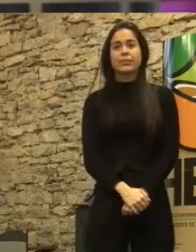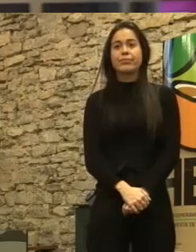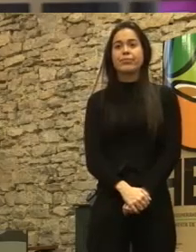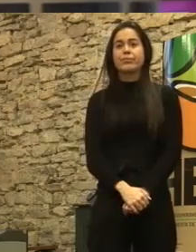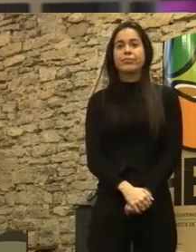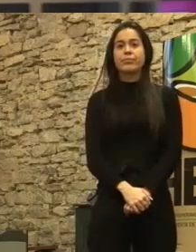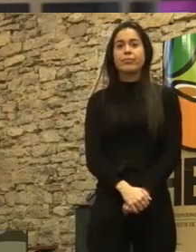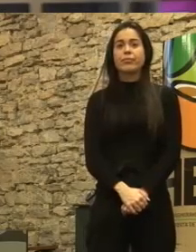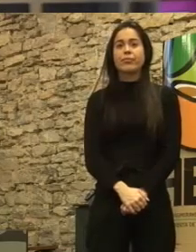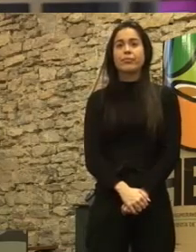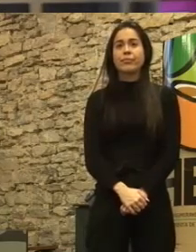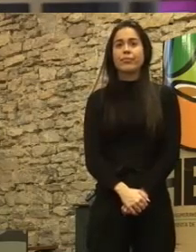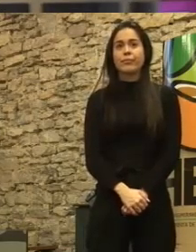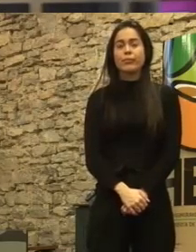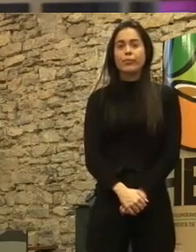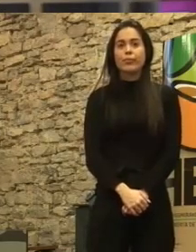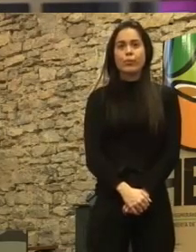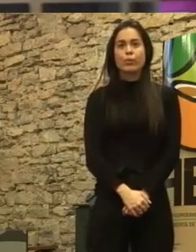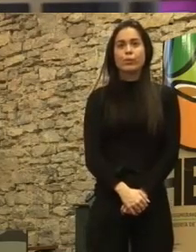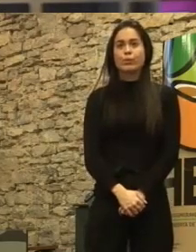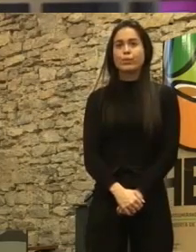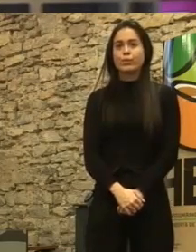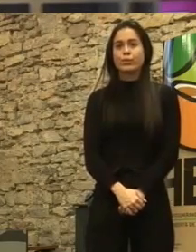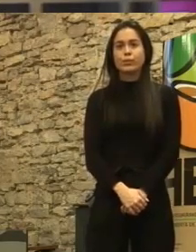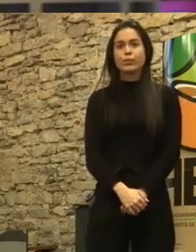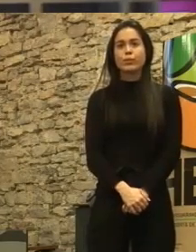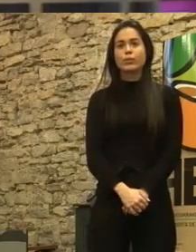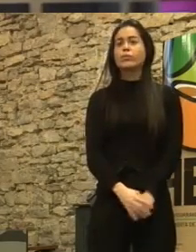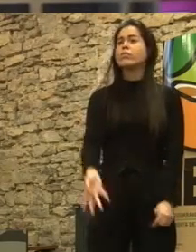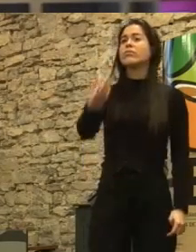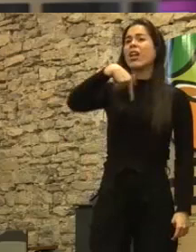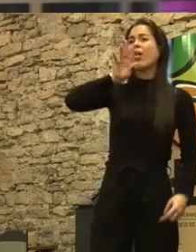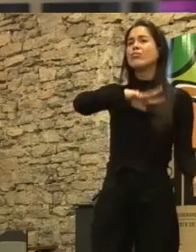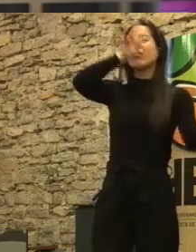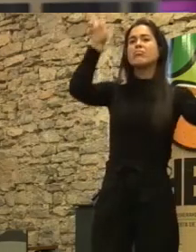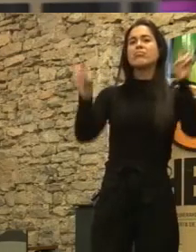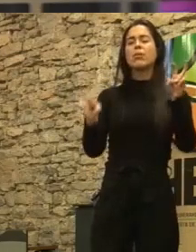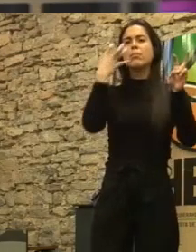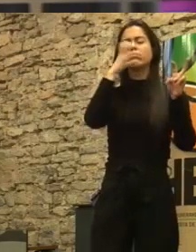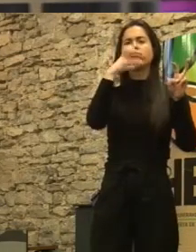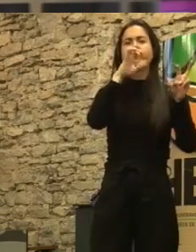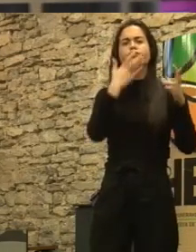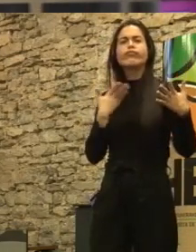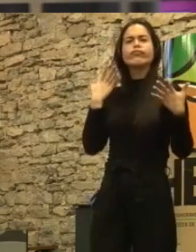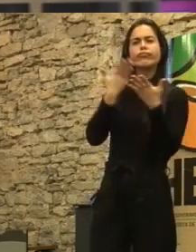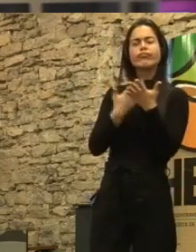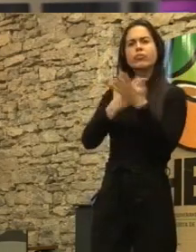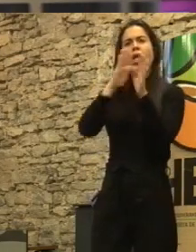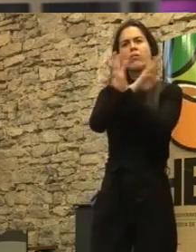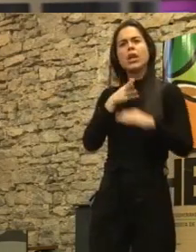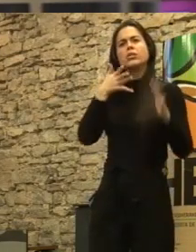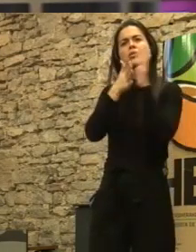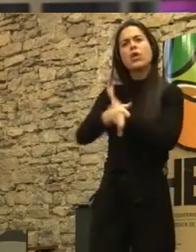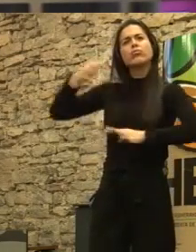hablamos de todas estas cosas, de reivindicaciones, de peticiones, de cosas, al final lo que estamos hablando es de justicia